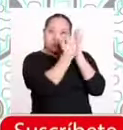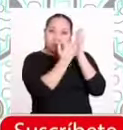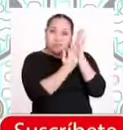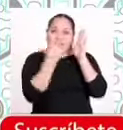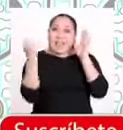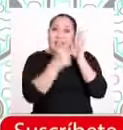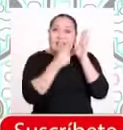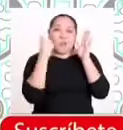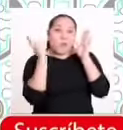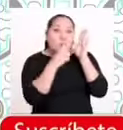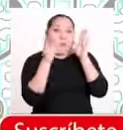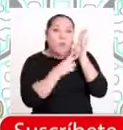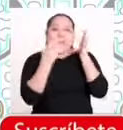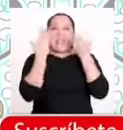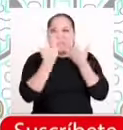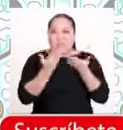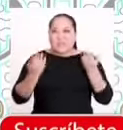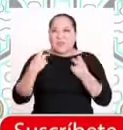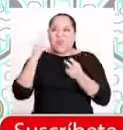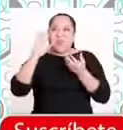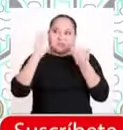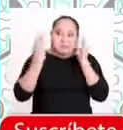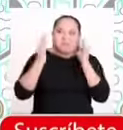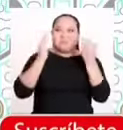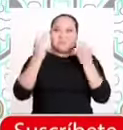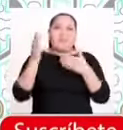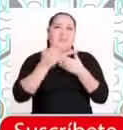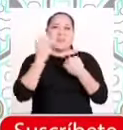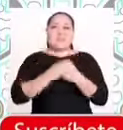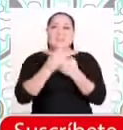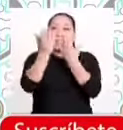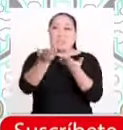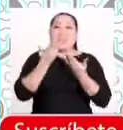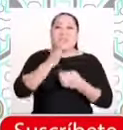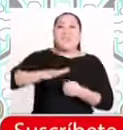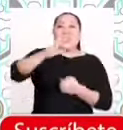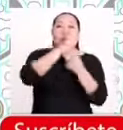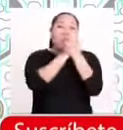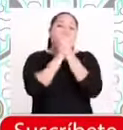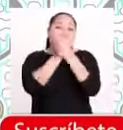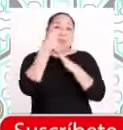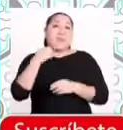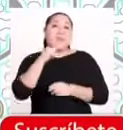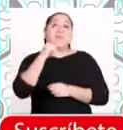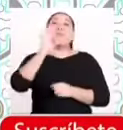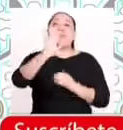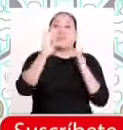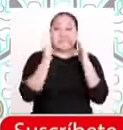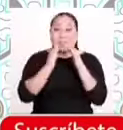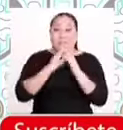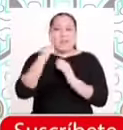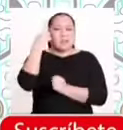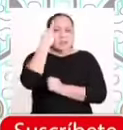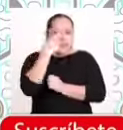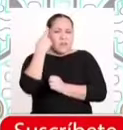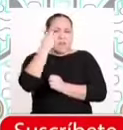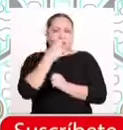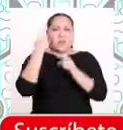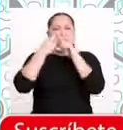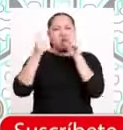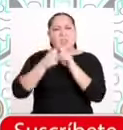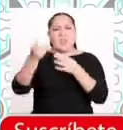que puedan visualizar los elementos para poder comparar. Los invito a todas mis amigas y amigos en sus casas a reflexionar sobre